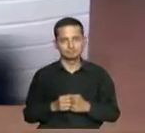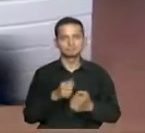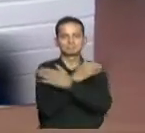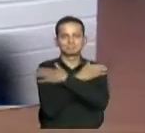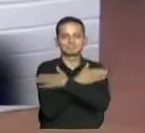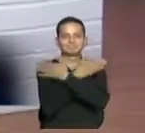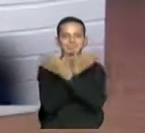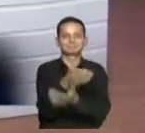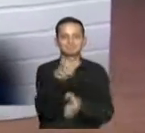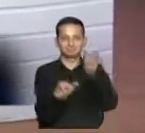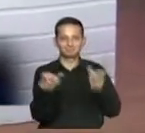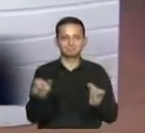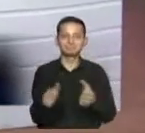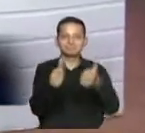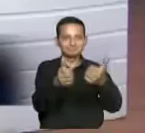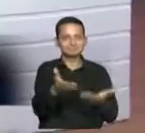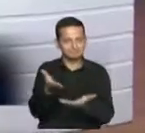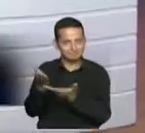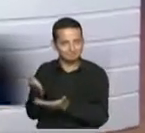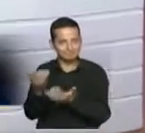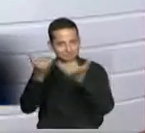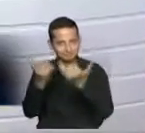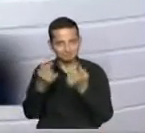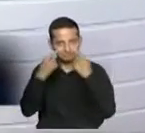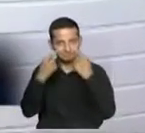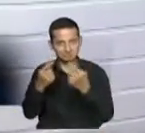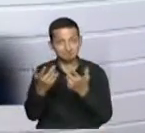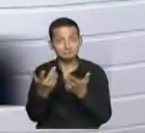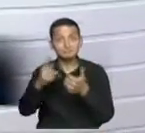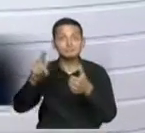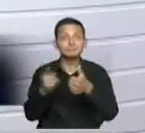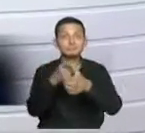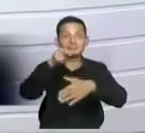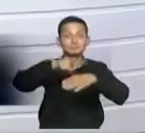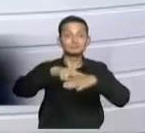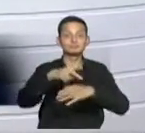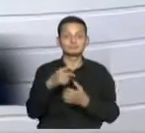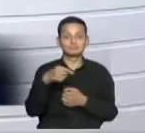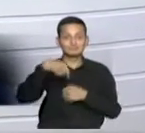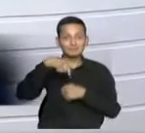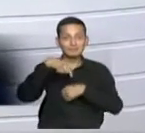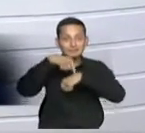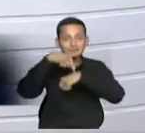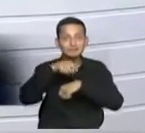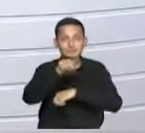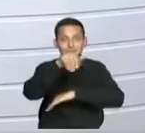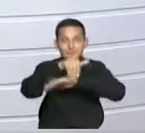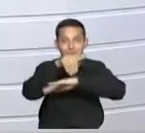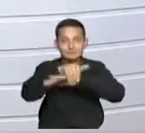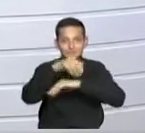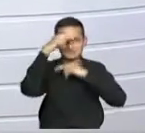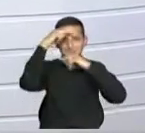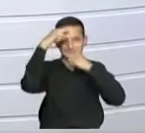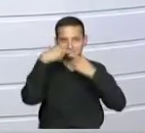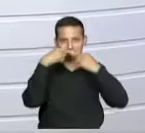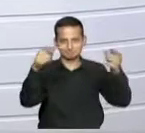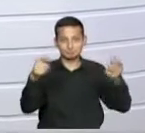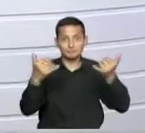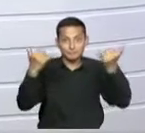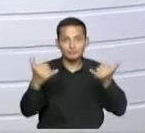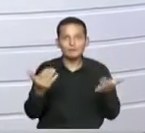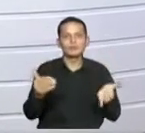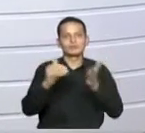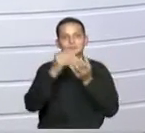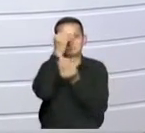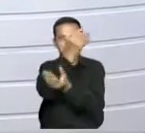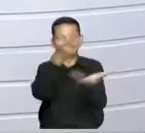Saludos cordiales, bienvenidas y bienvenidos a la primera entrega de la emisión central de Noticiero Ciudadano. Hoy ratificamos